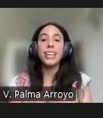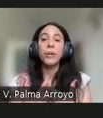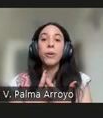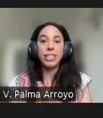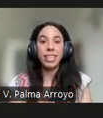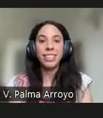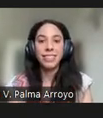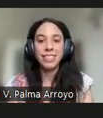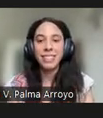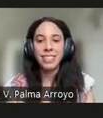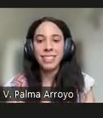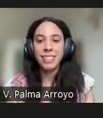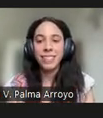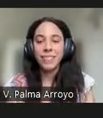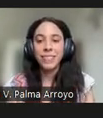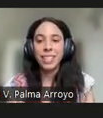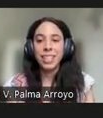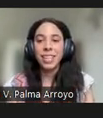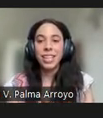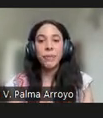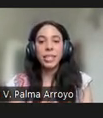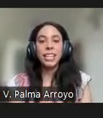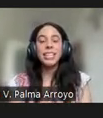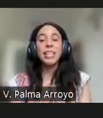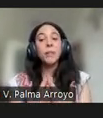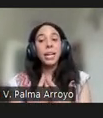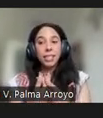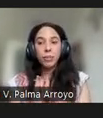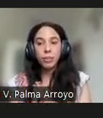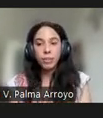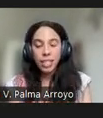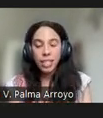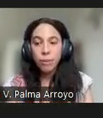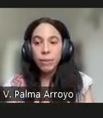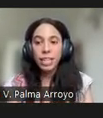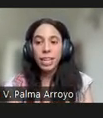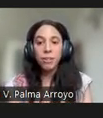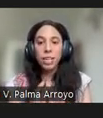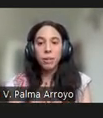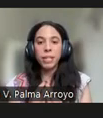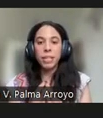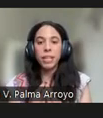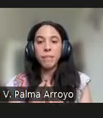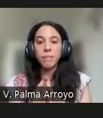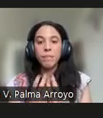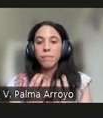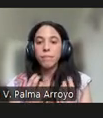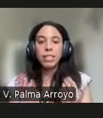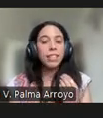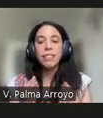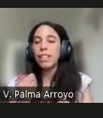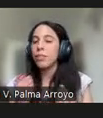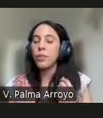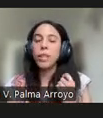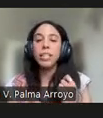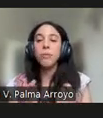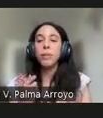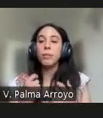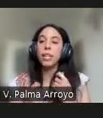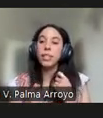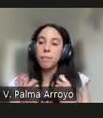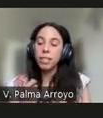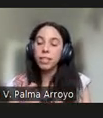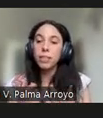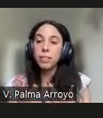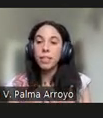un lugar de goce. Recuerden que ese lugar de goce es un lugar que nos recuerda esas sensaciones